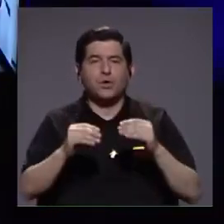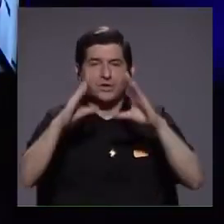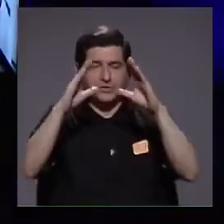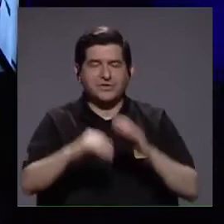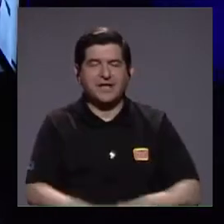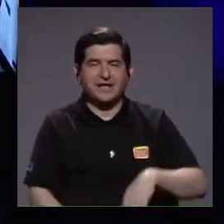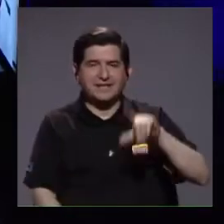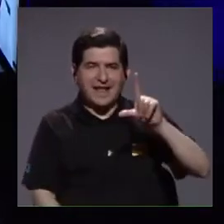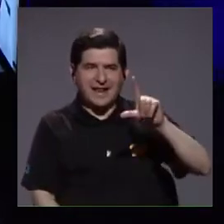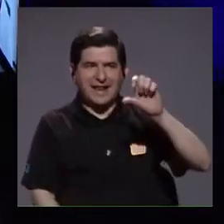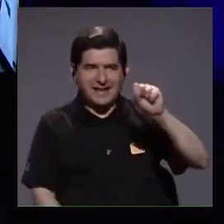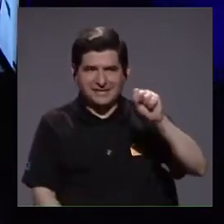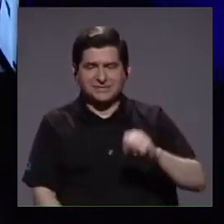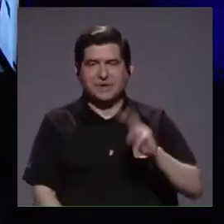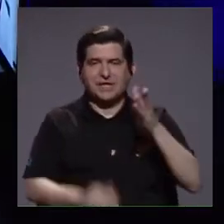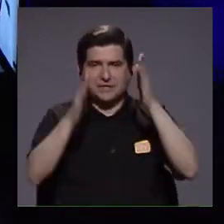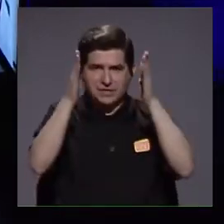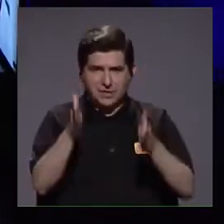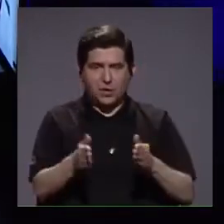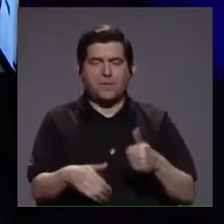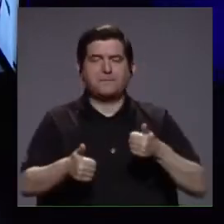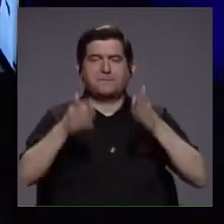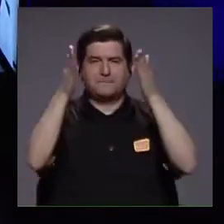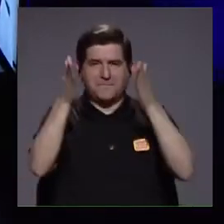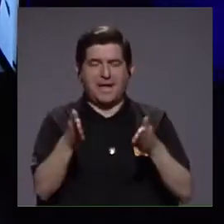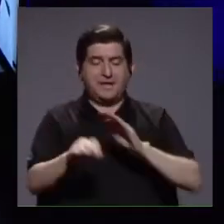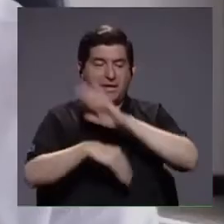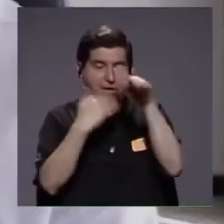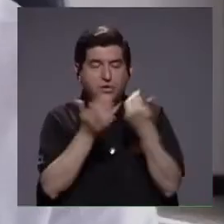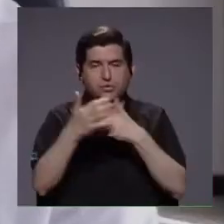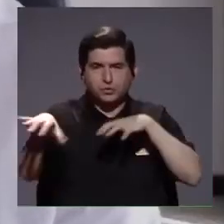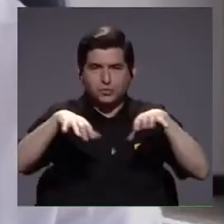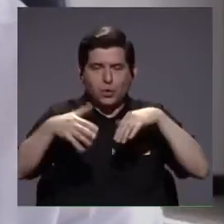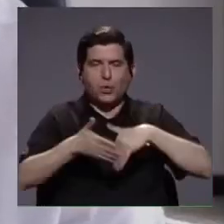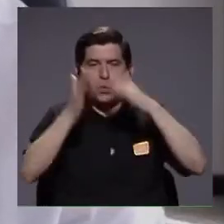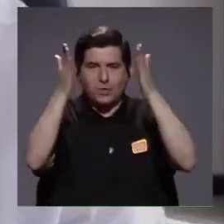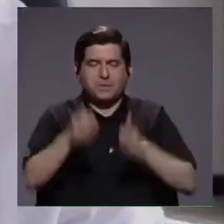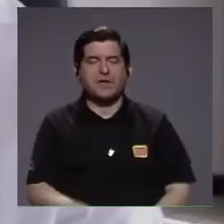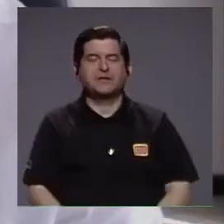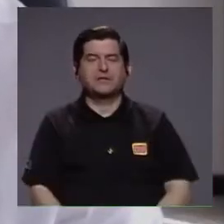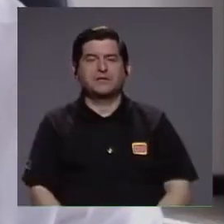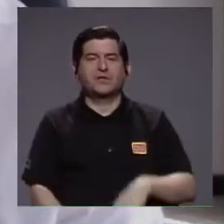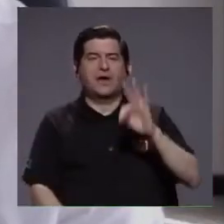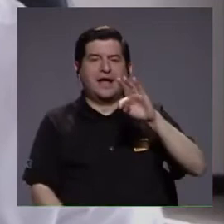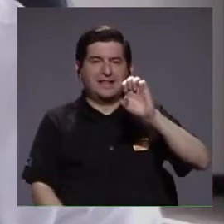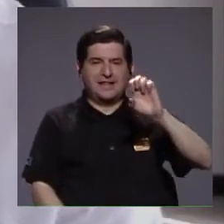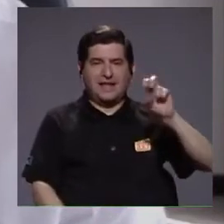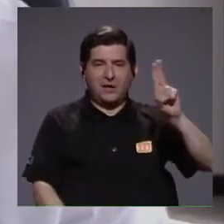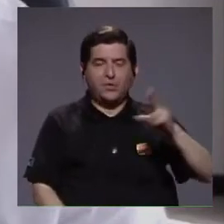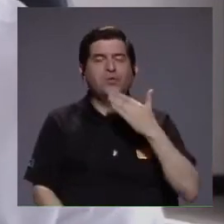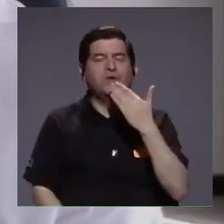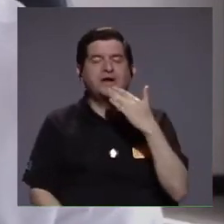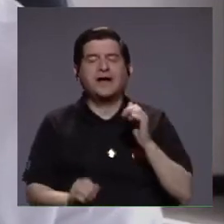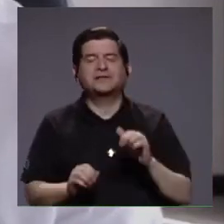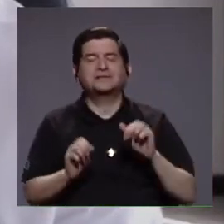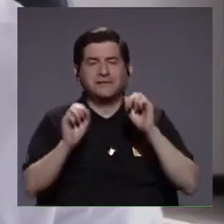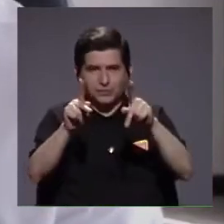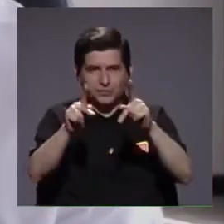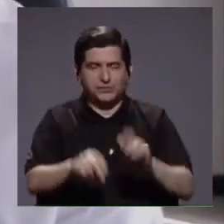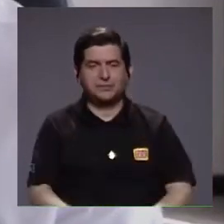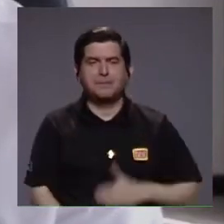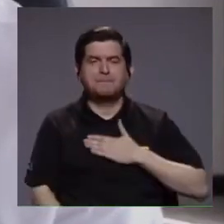Buenos días a doña Lisbeth Salazar y a los compañeros candidatos, a todo el movimiento estudiantil, al tribunal. Muchas gracias por este